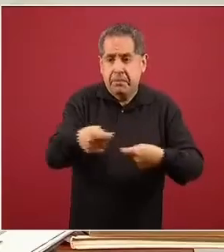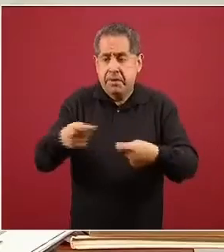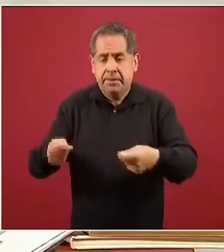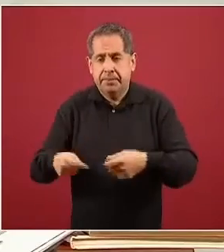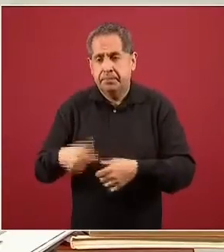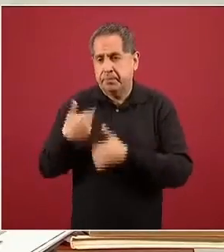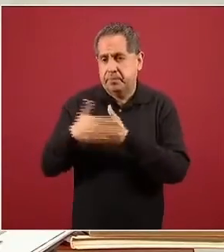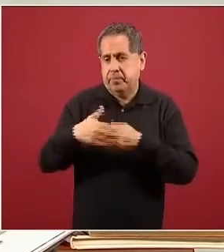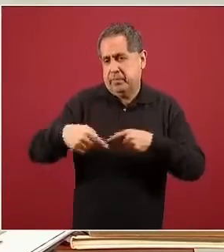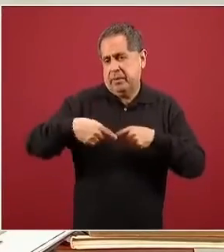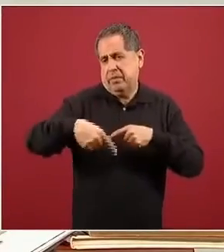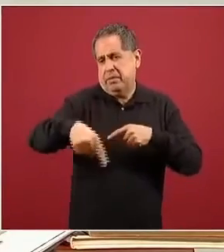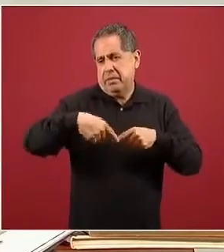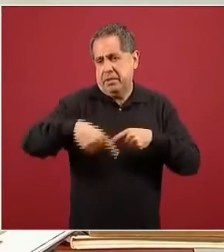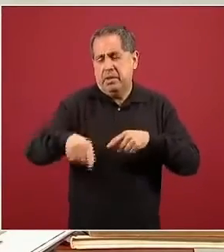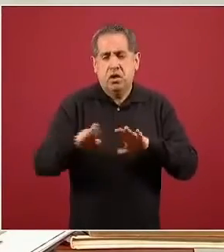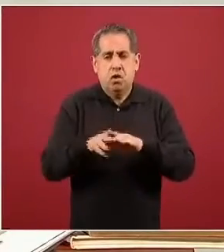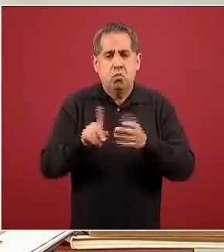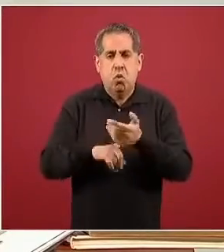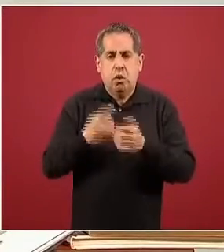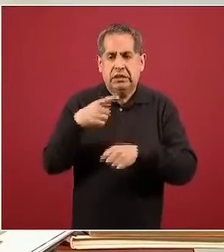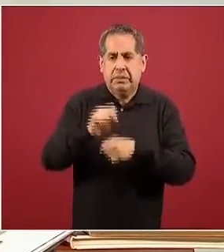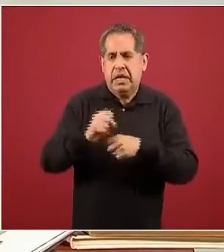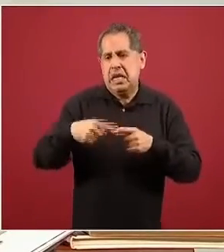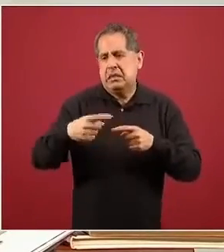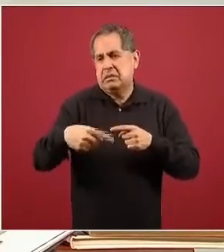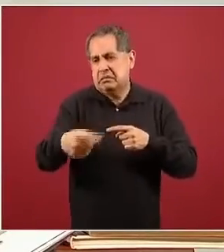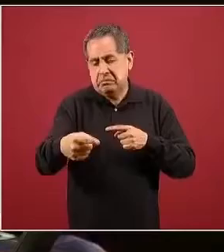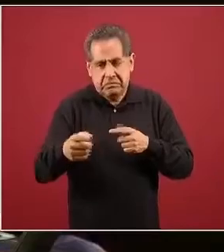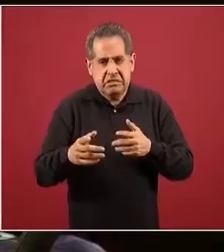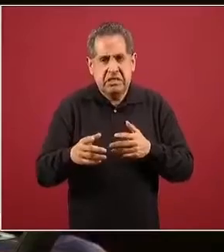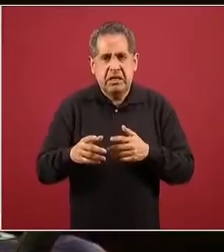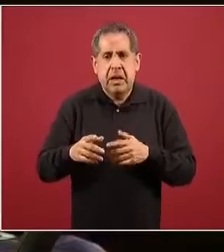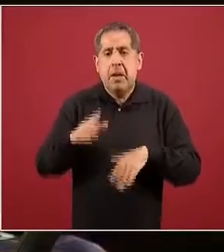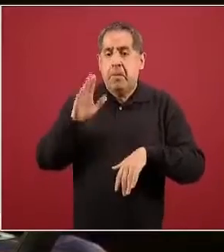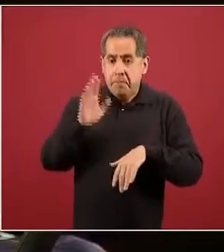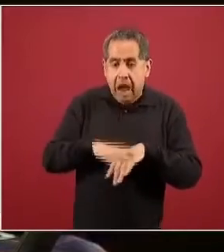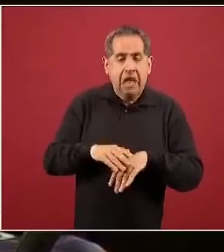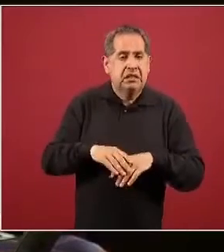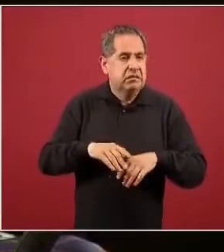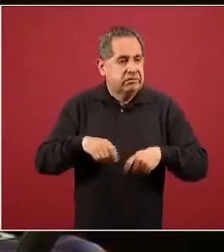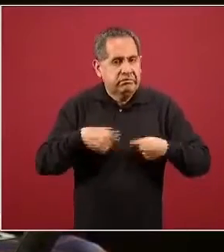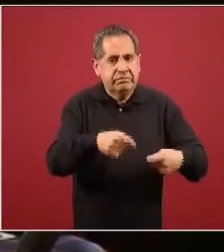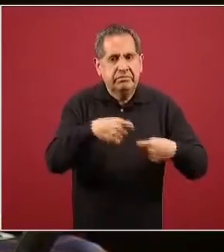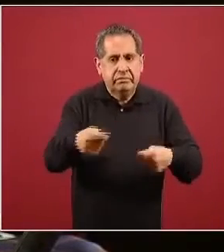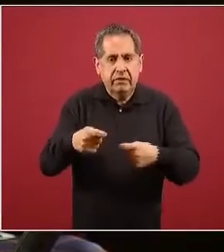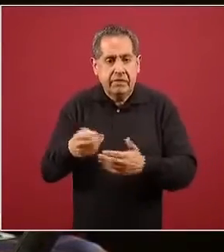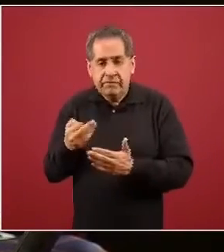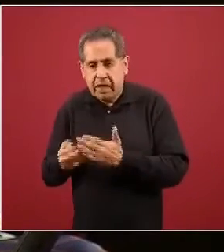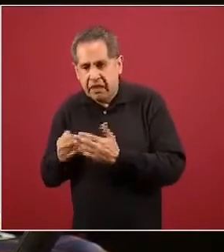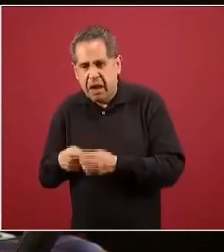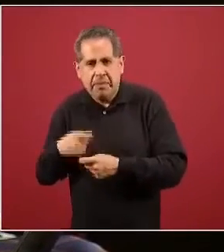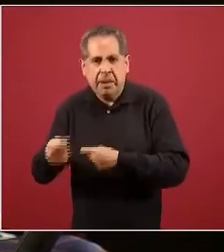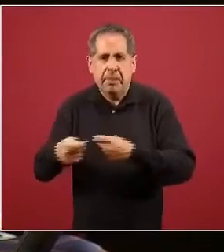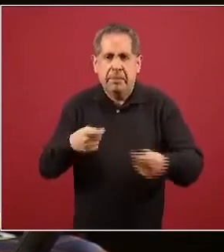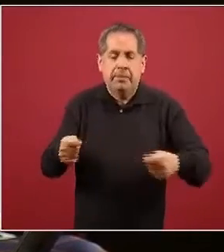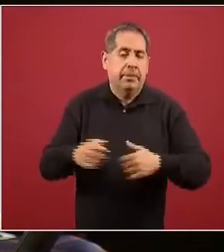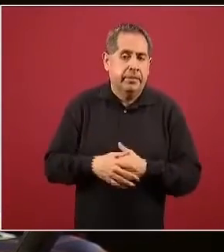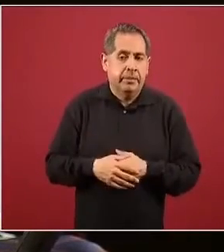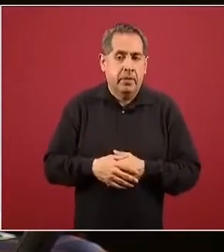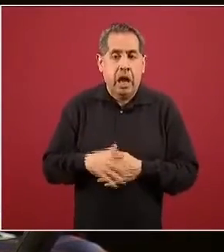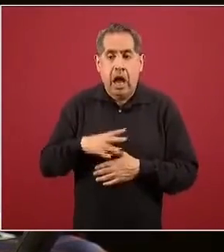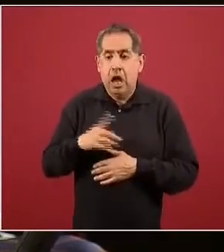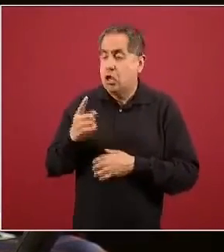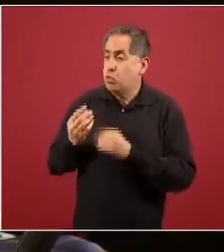las próximas semanas se estarán enviando los que faltan. Ahora, hay